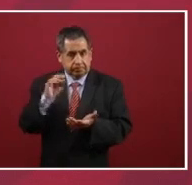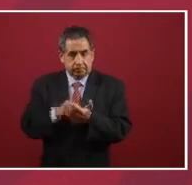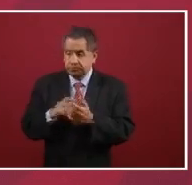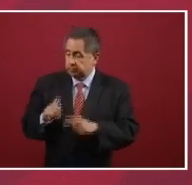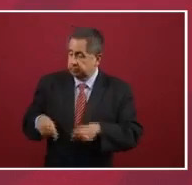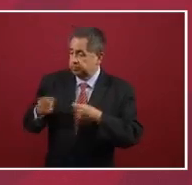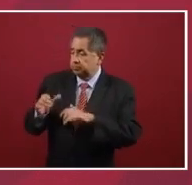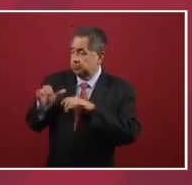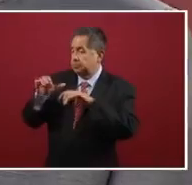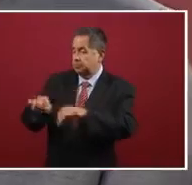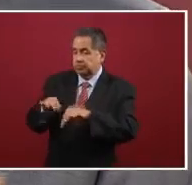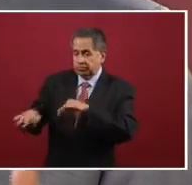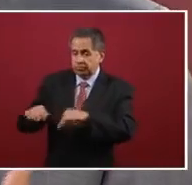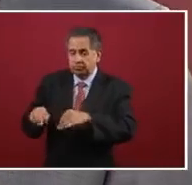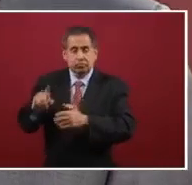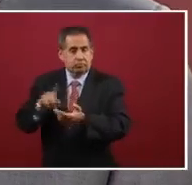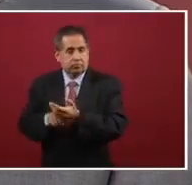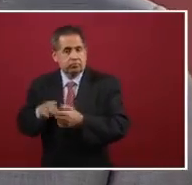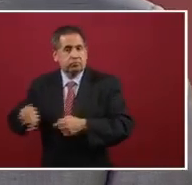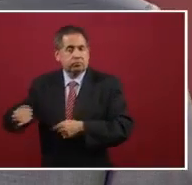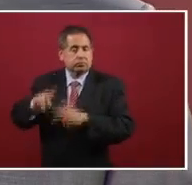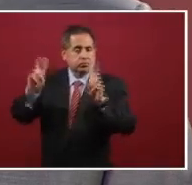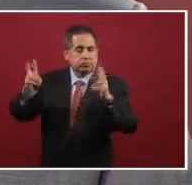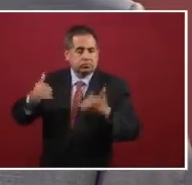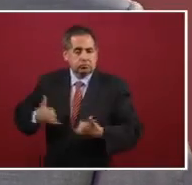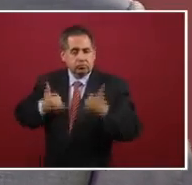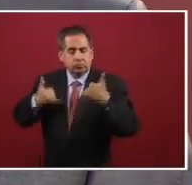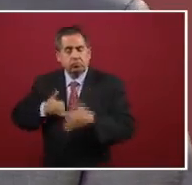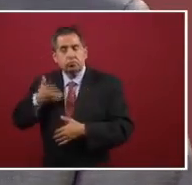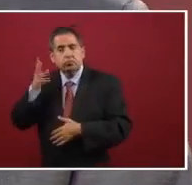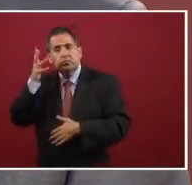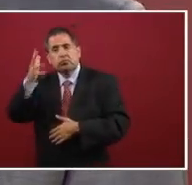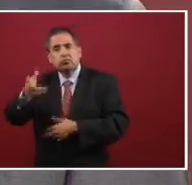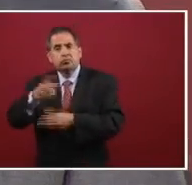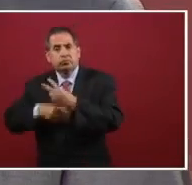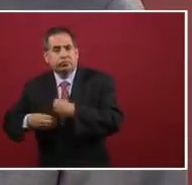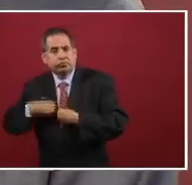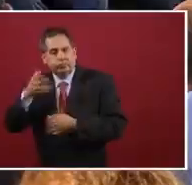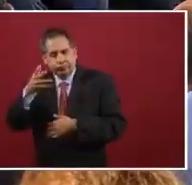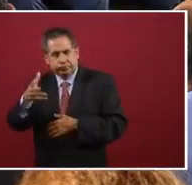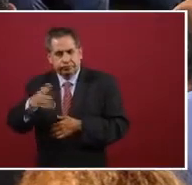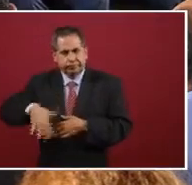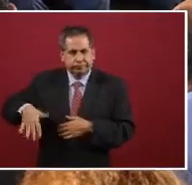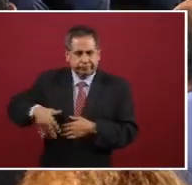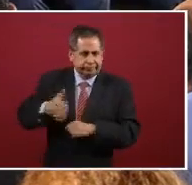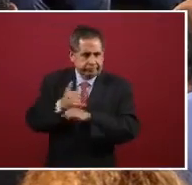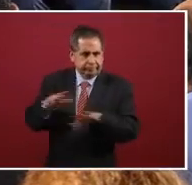empleos en Jóvenes Construyendo el Futuro, que es lo que informó aquí